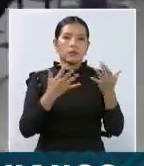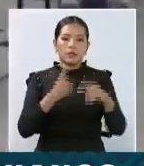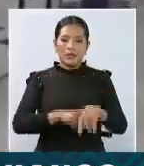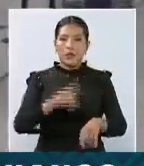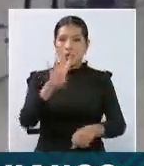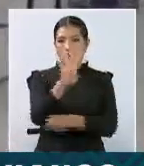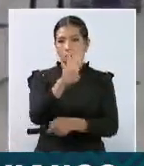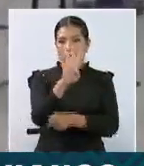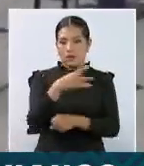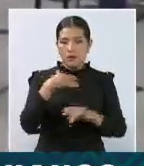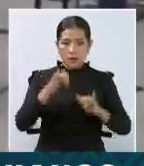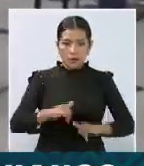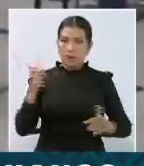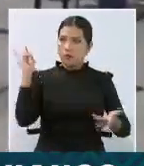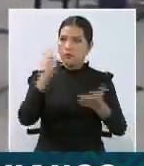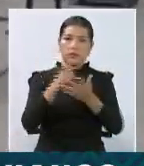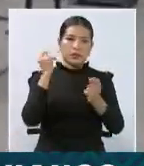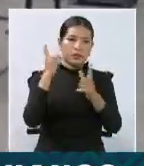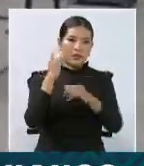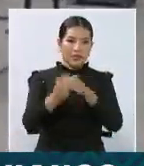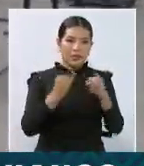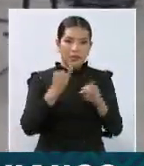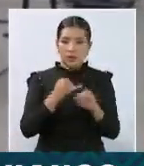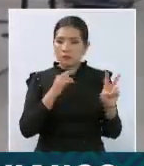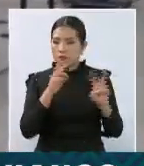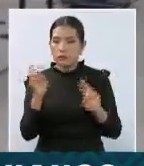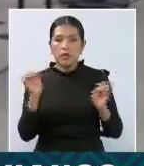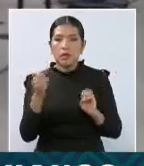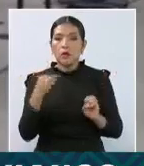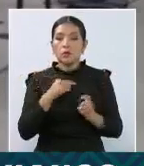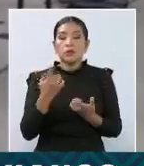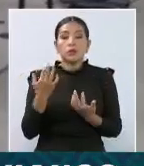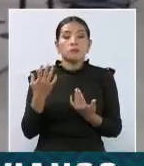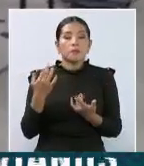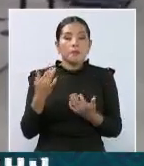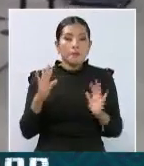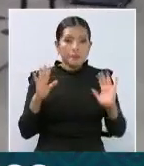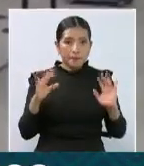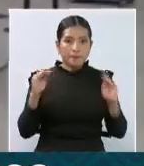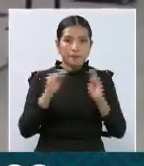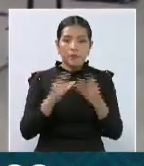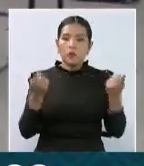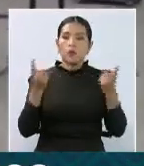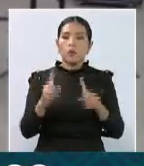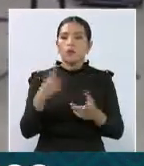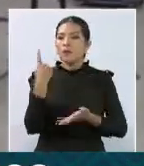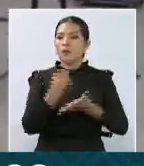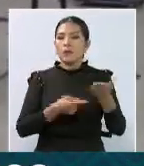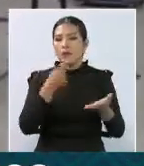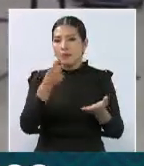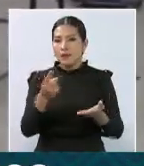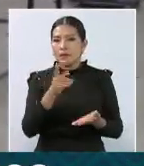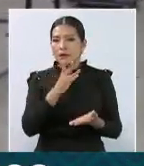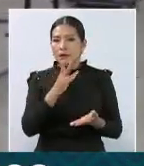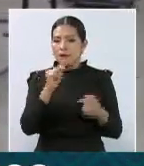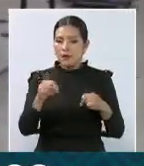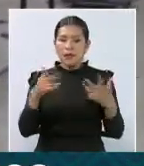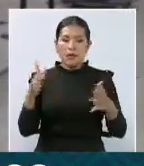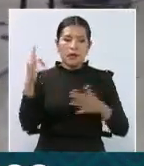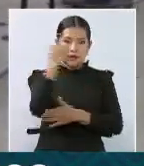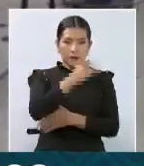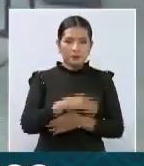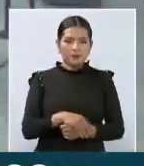4 de la tarde también en el aeropuerto internacional y precisamente estamos aguardando lo que podrían decir también por parte de Cancillería aquí en la Ciudad del